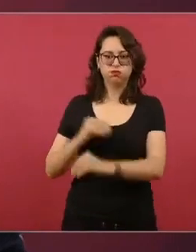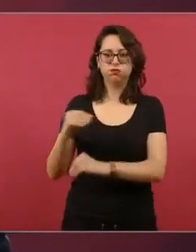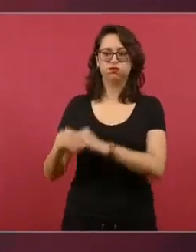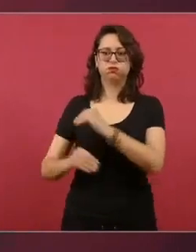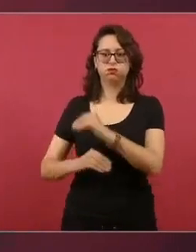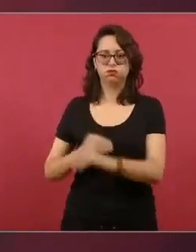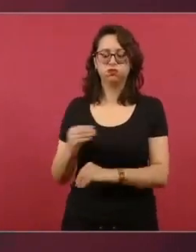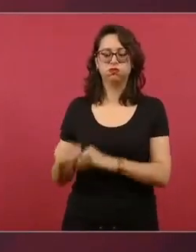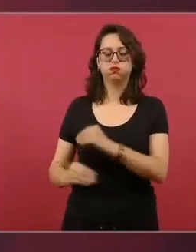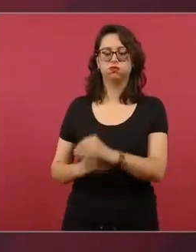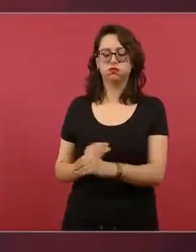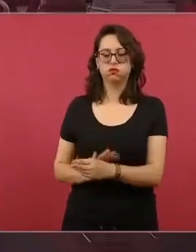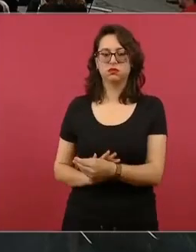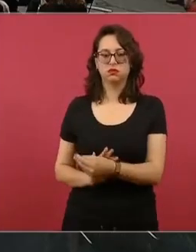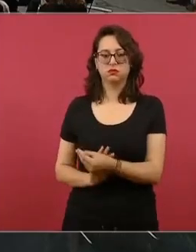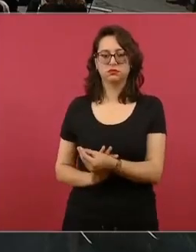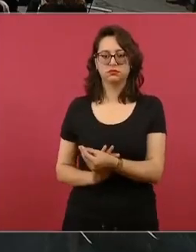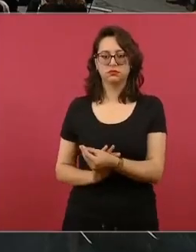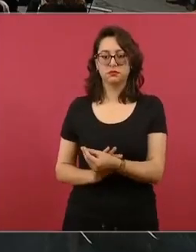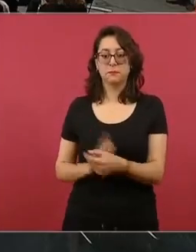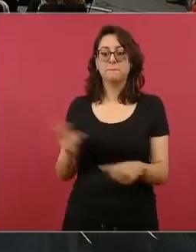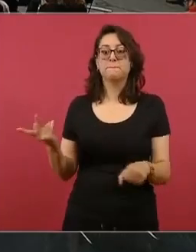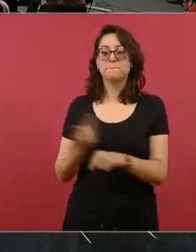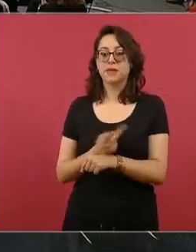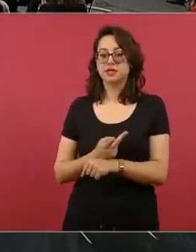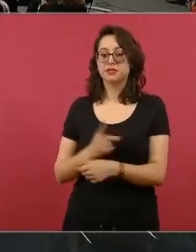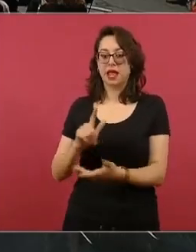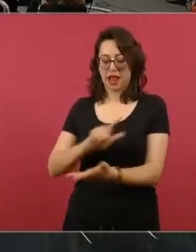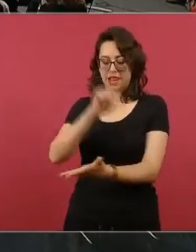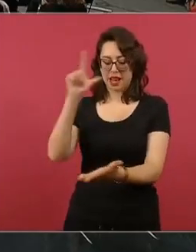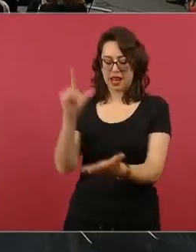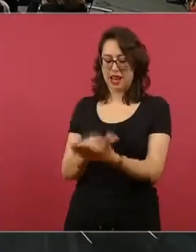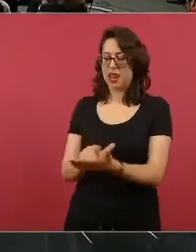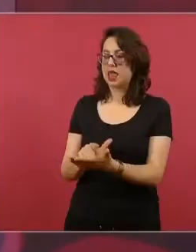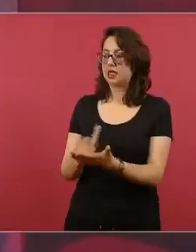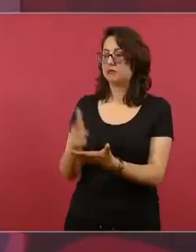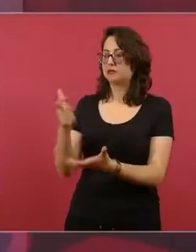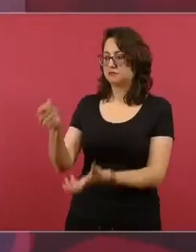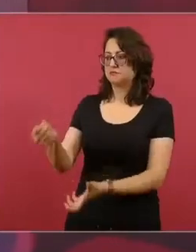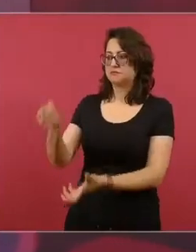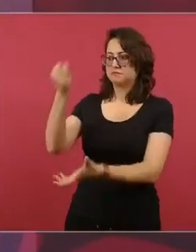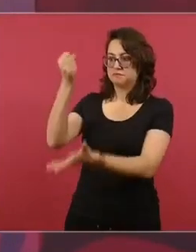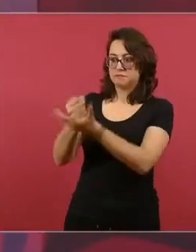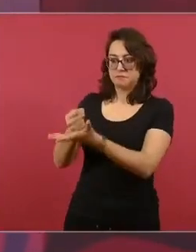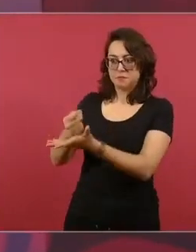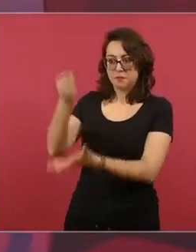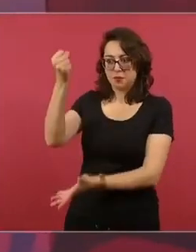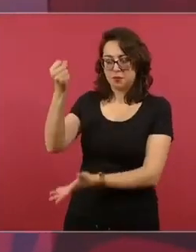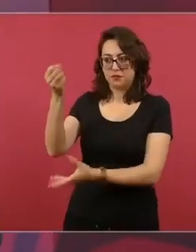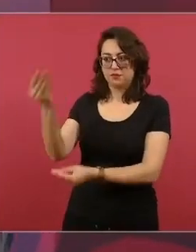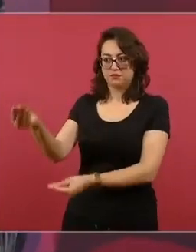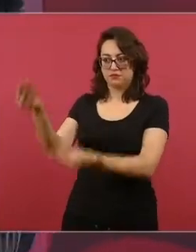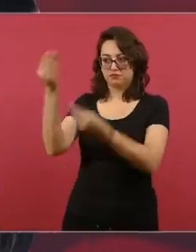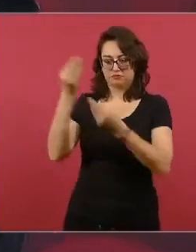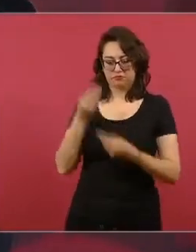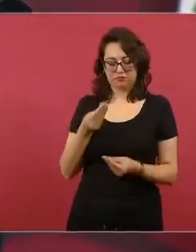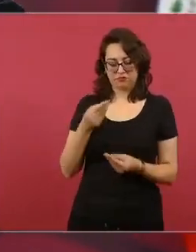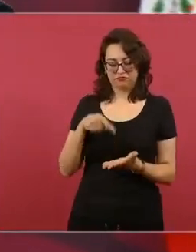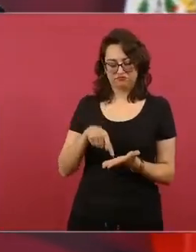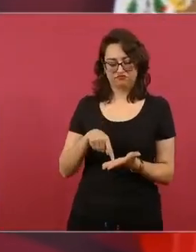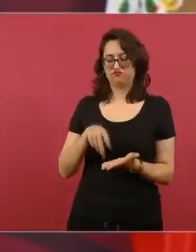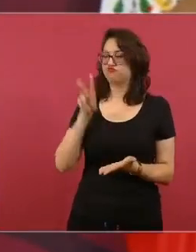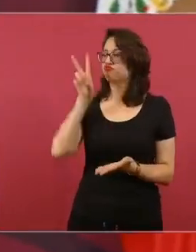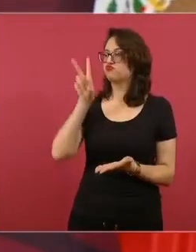La ley establece que cuando no se aprueba un presupuesto, se aplica el del año